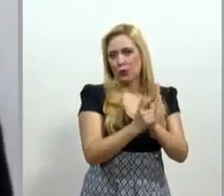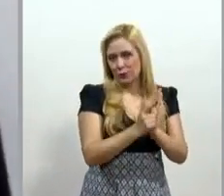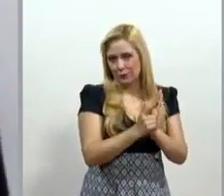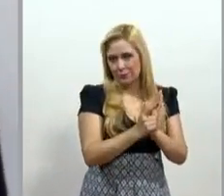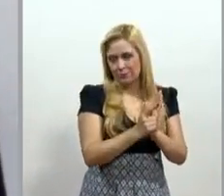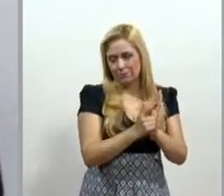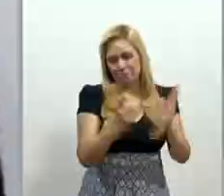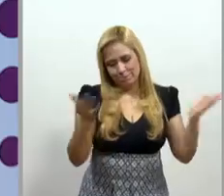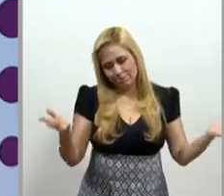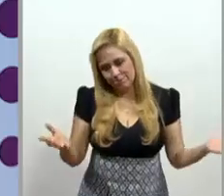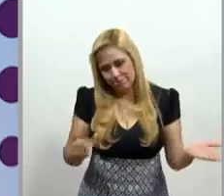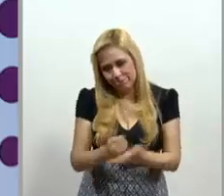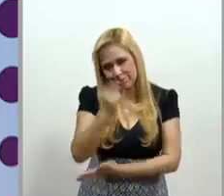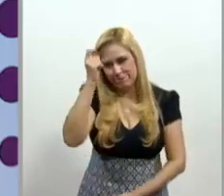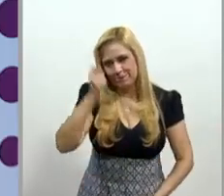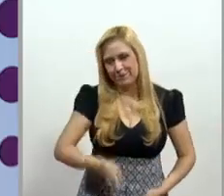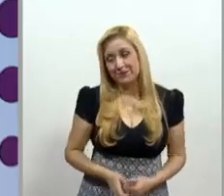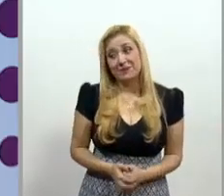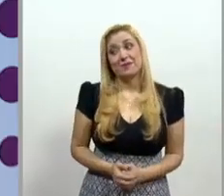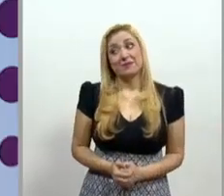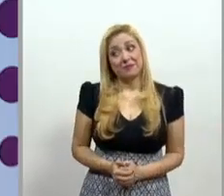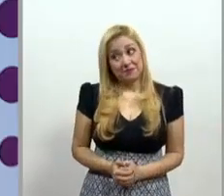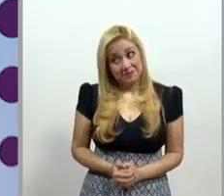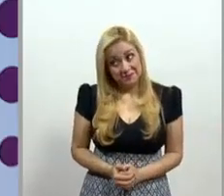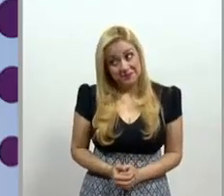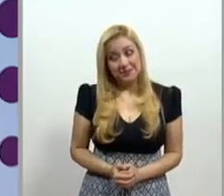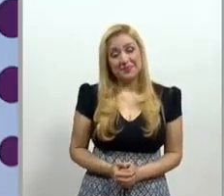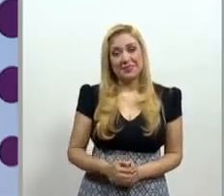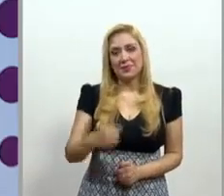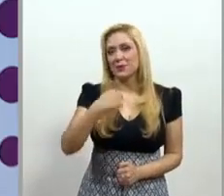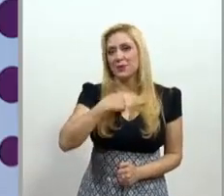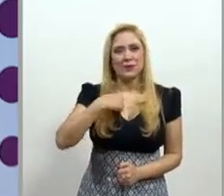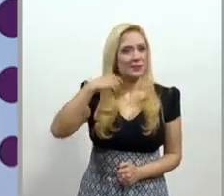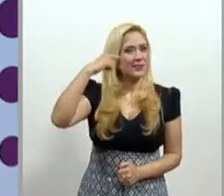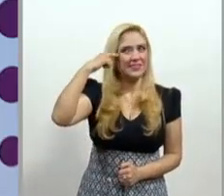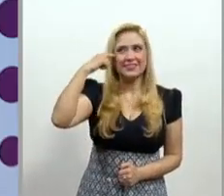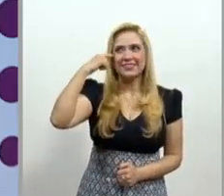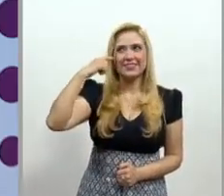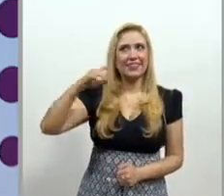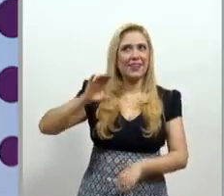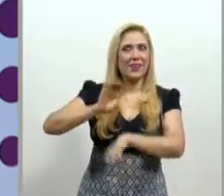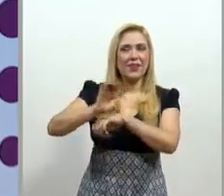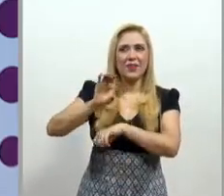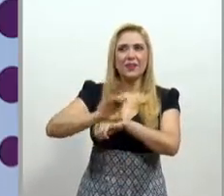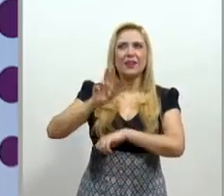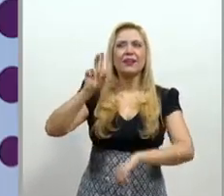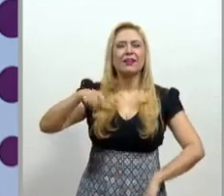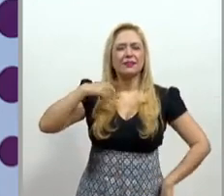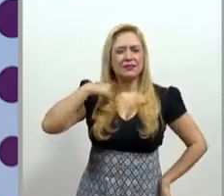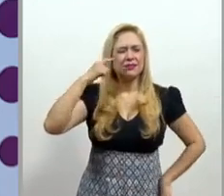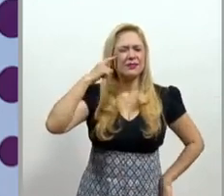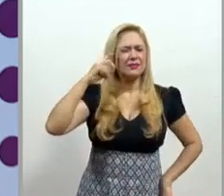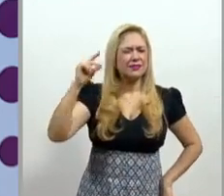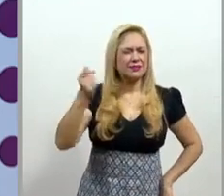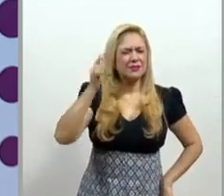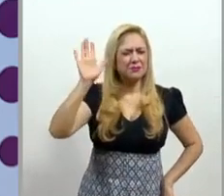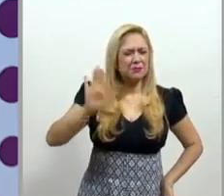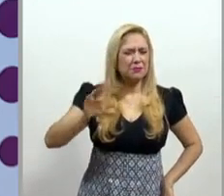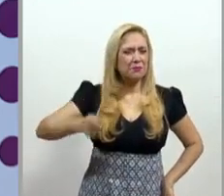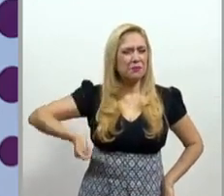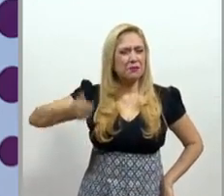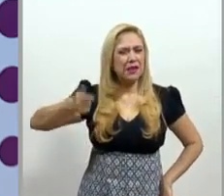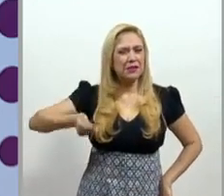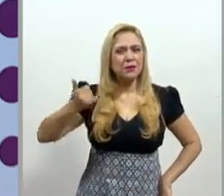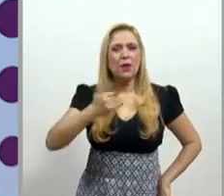tomar sus decisiones. Sin duda. Pues yo no tenía en el radar la sentencia de Colombia, pero me suena también parecida a al